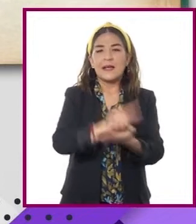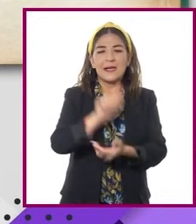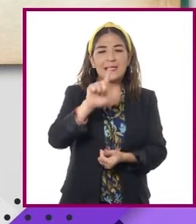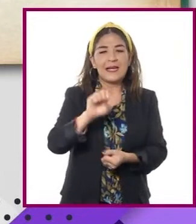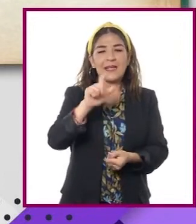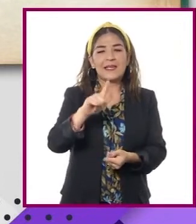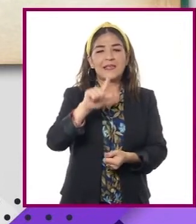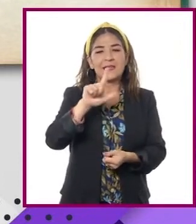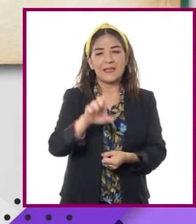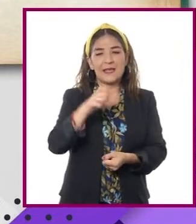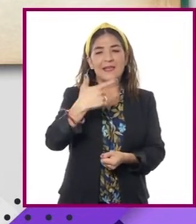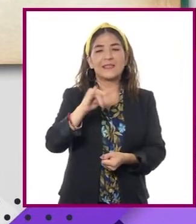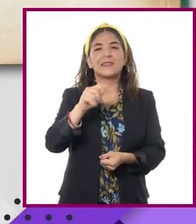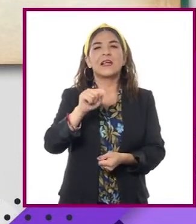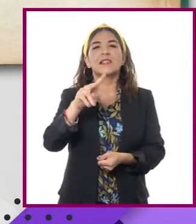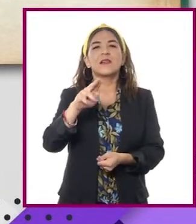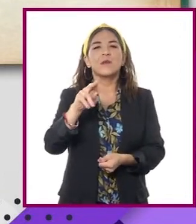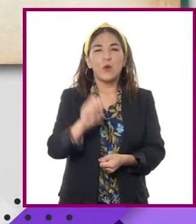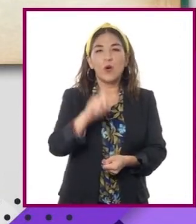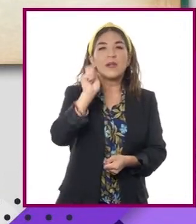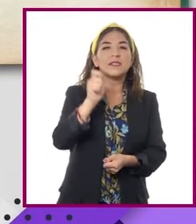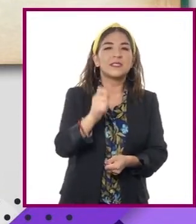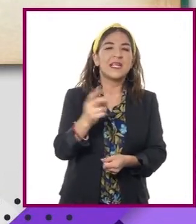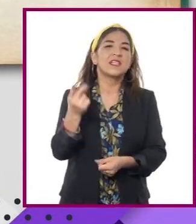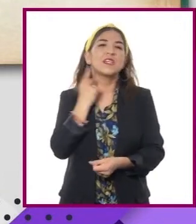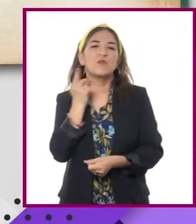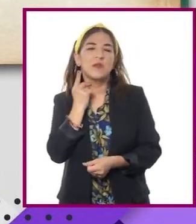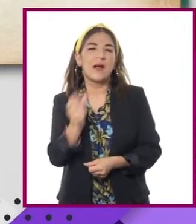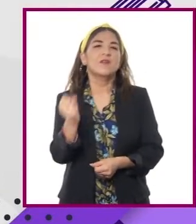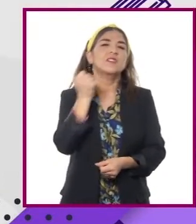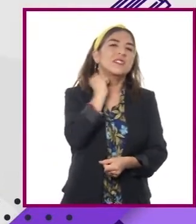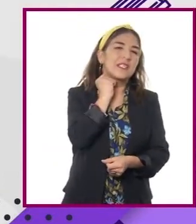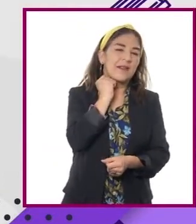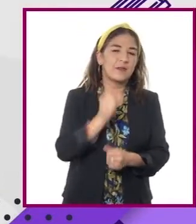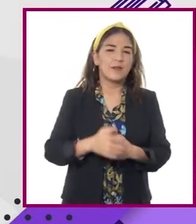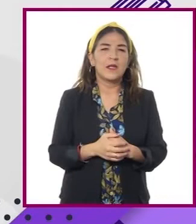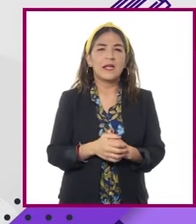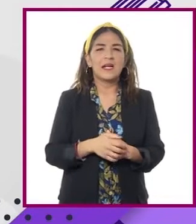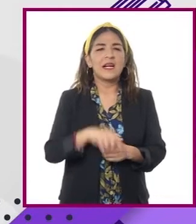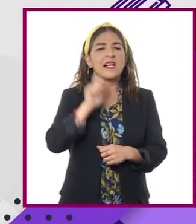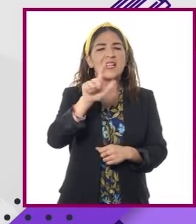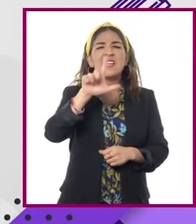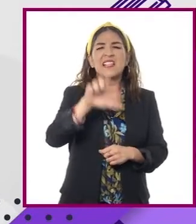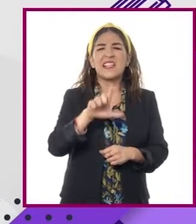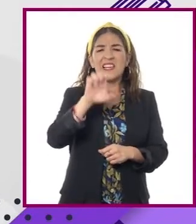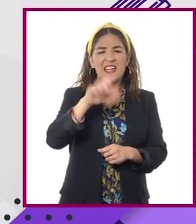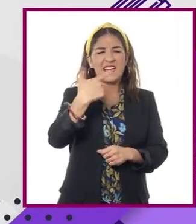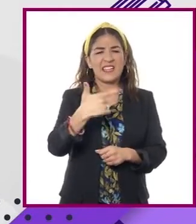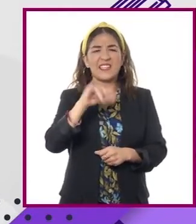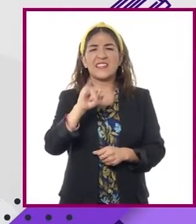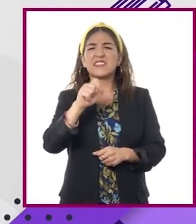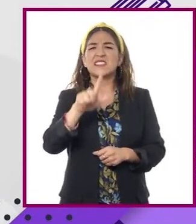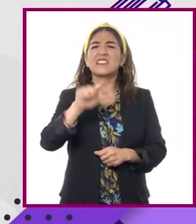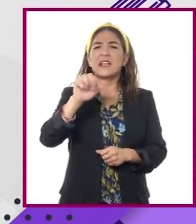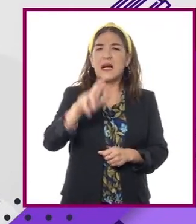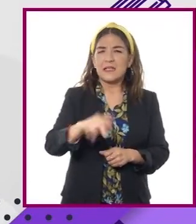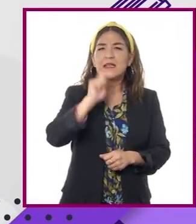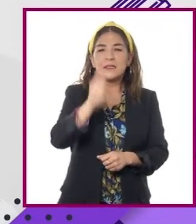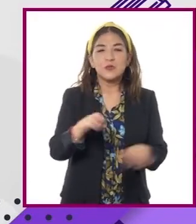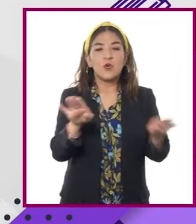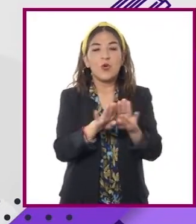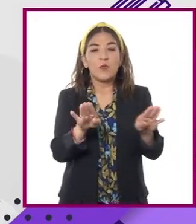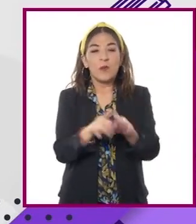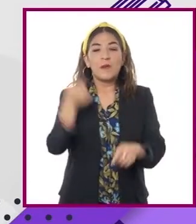2 cámaras, una de senadores y otra de diputados. La palabra legislar significa hacer,